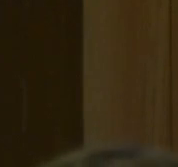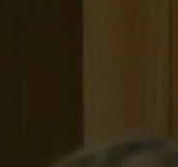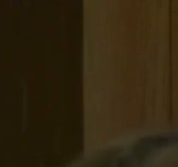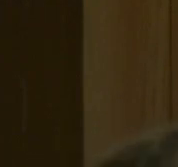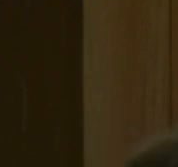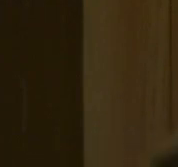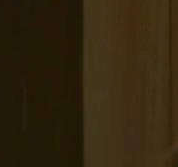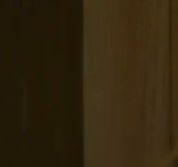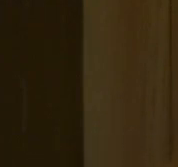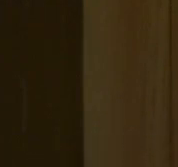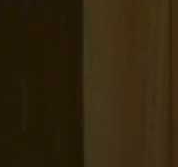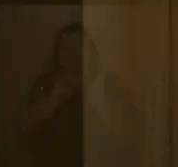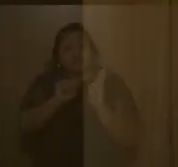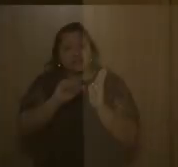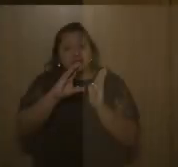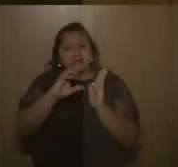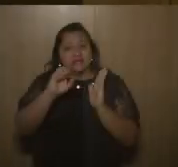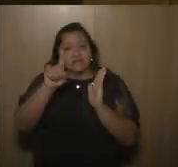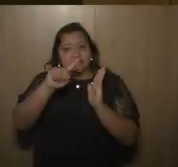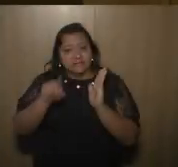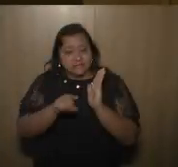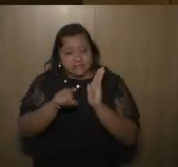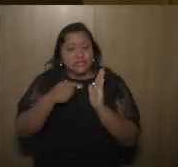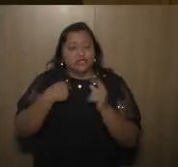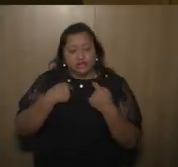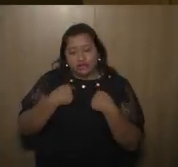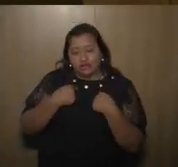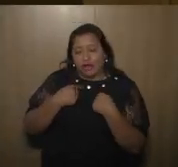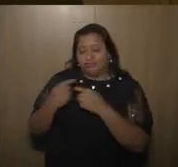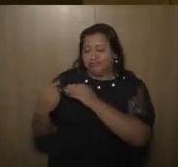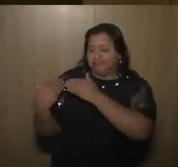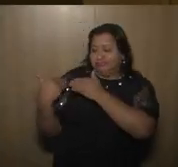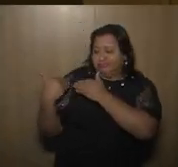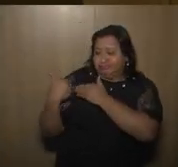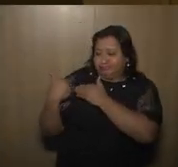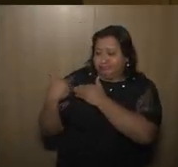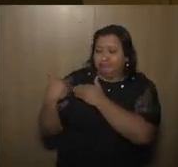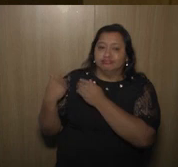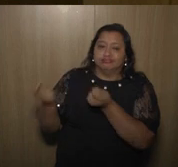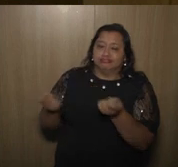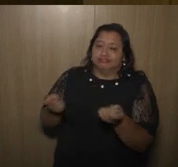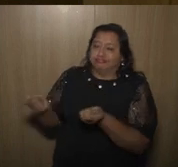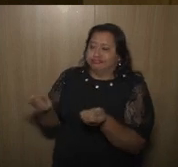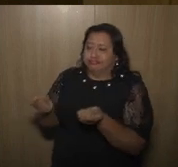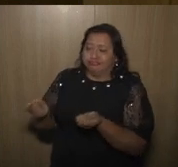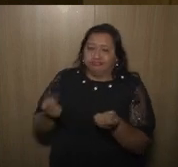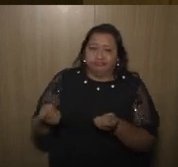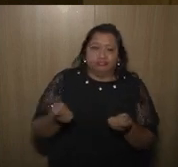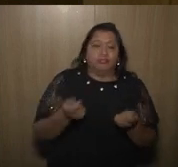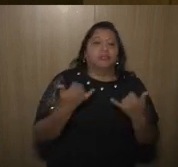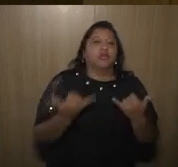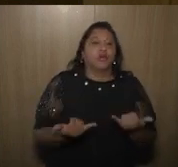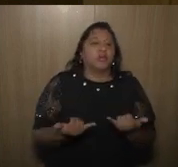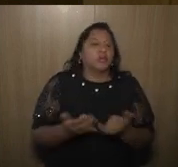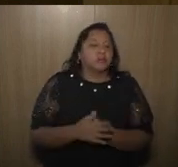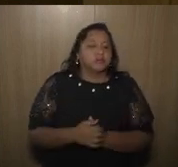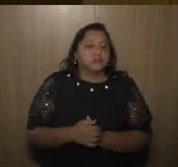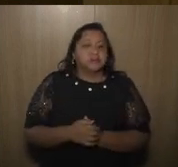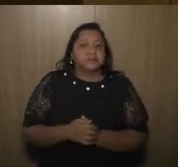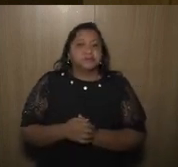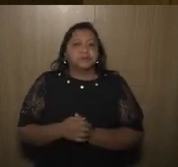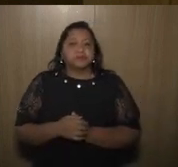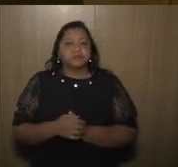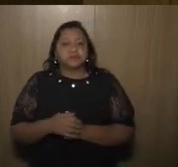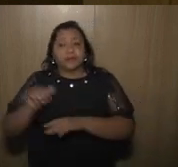Para este conversatorio, que modero con mucho gusto en representación de las salas de la CONASES, vamos a manejar una dinámica en la que